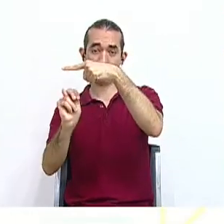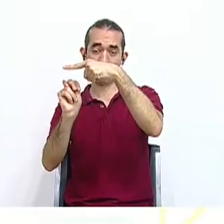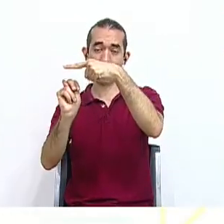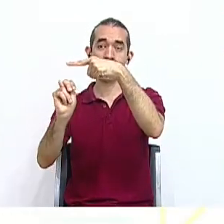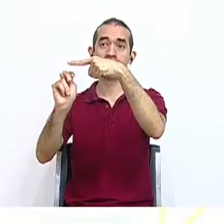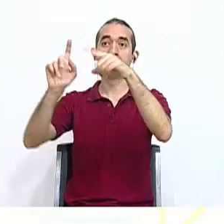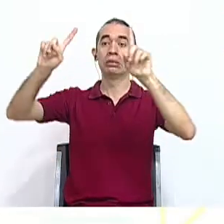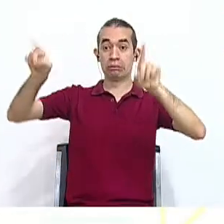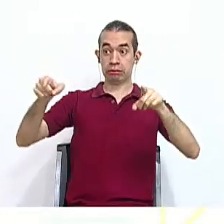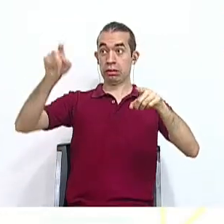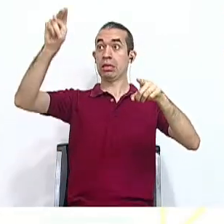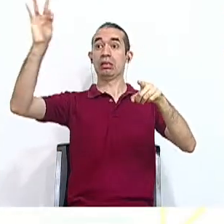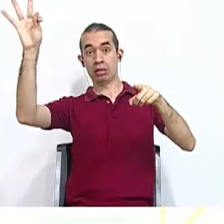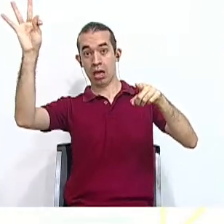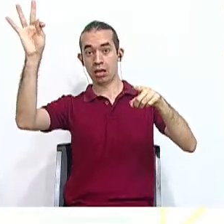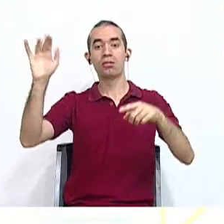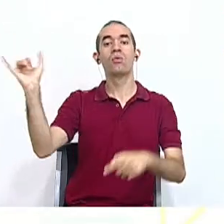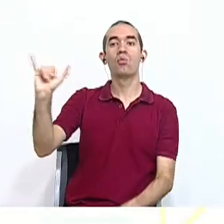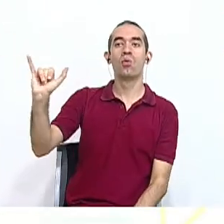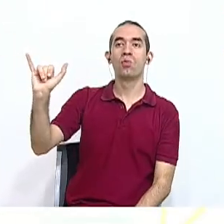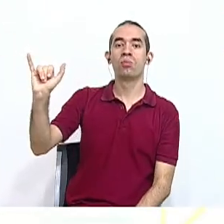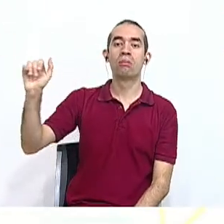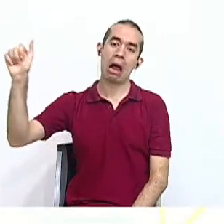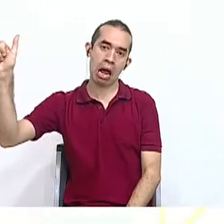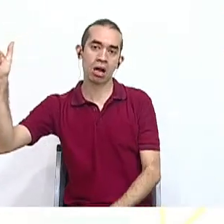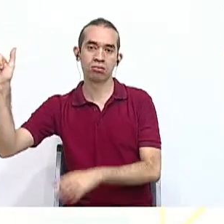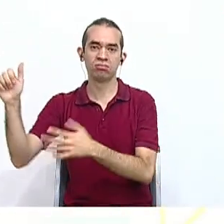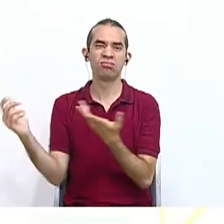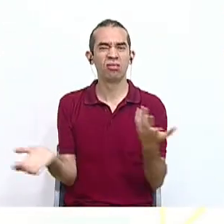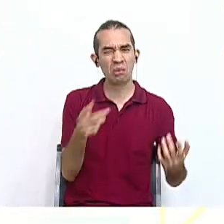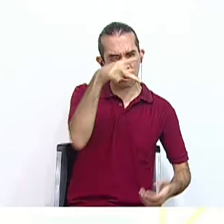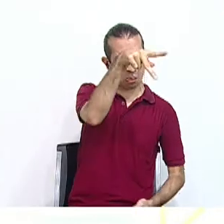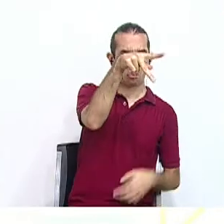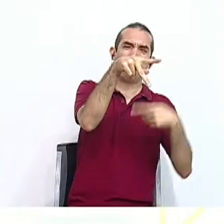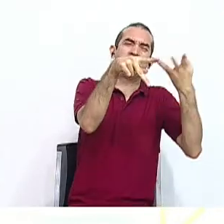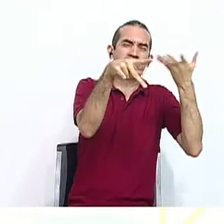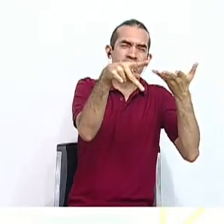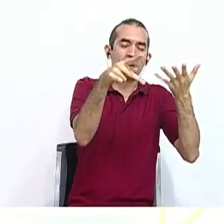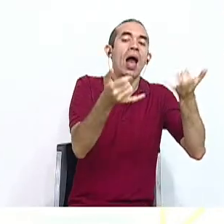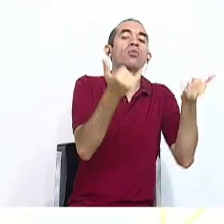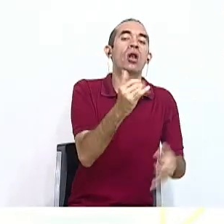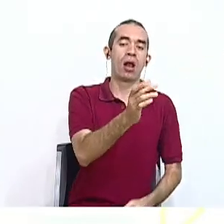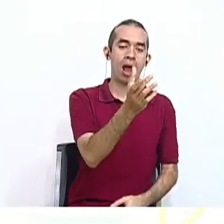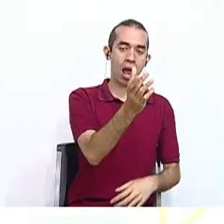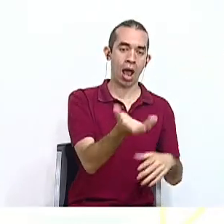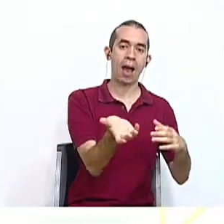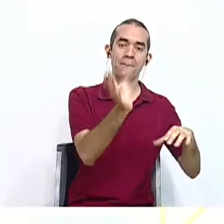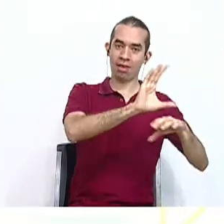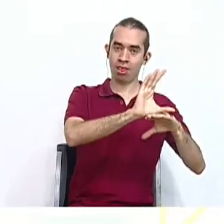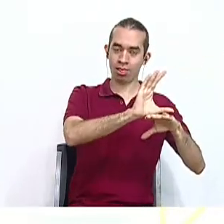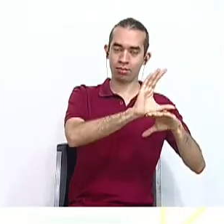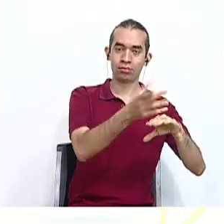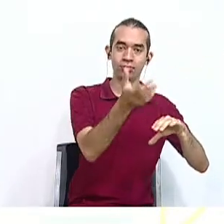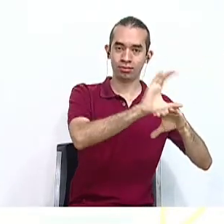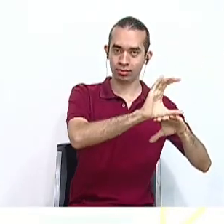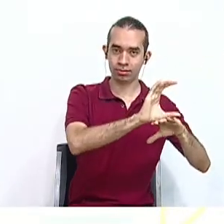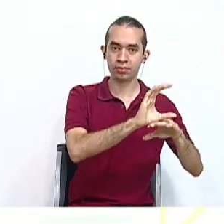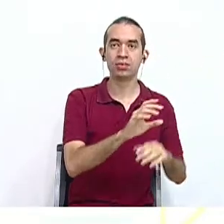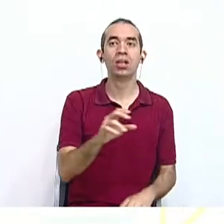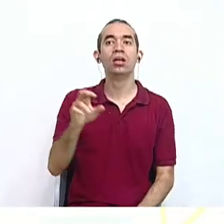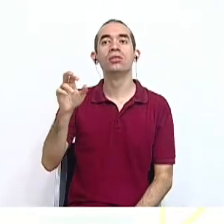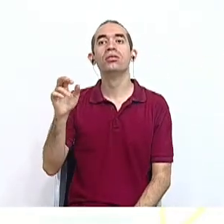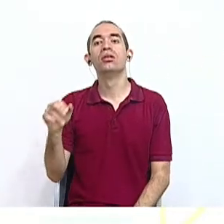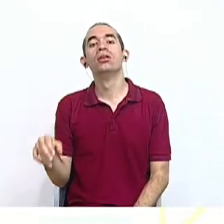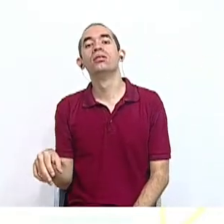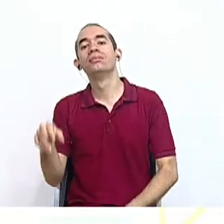a la N por T. Y esto es igual a A. ¿Quién era P? El valor presente, el capital principal. ¿Quién es R? La